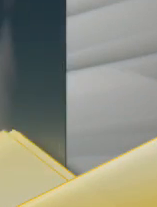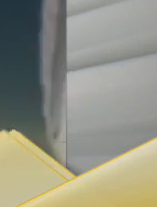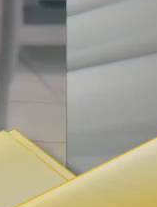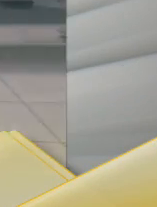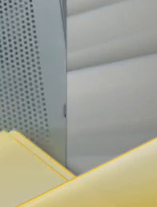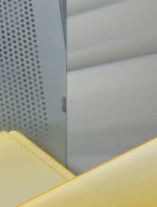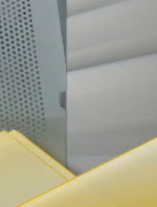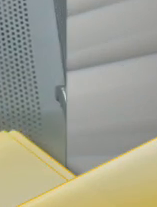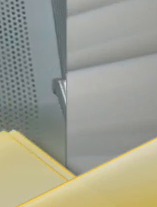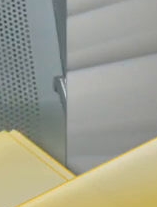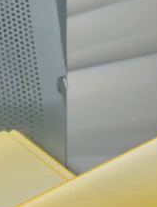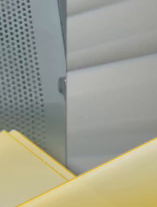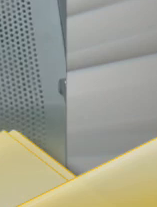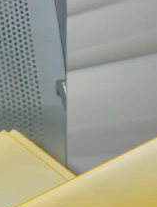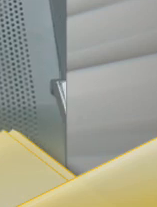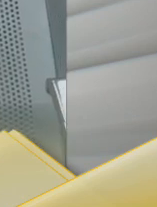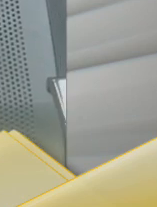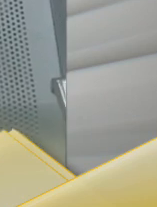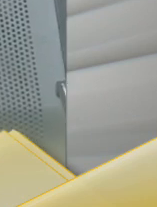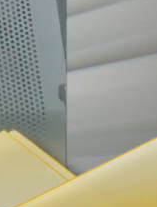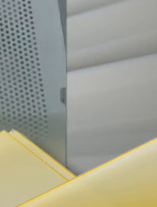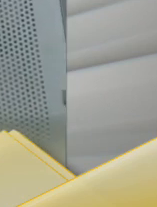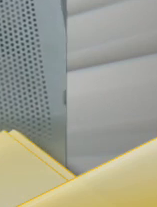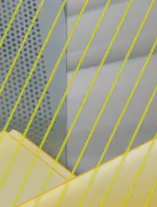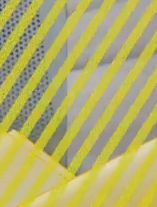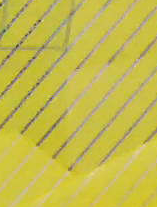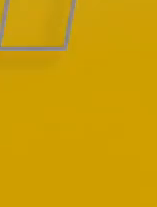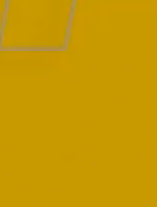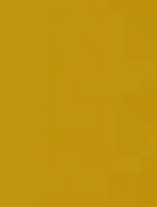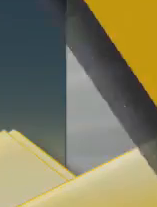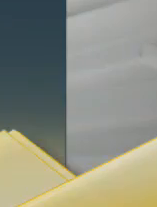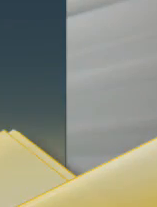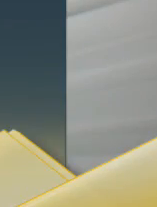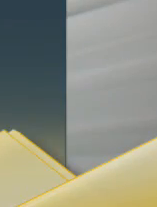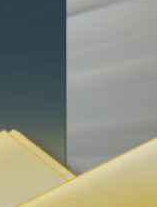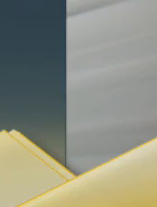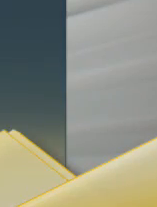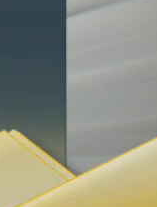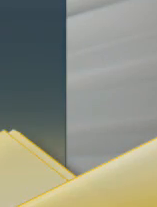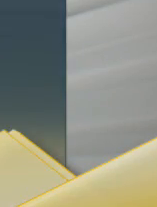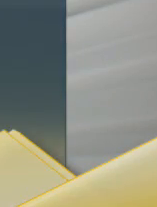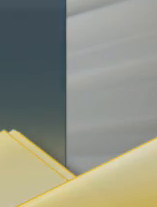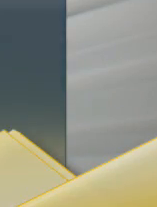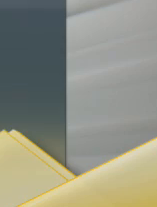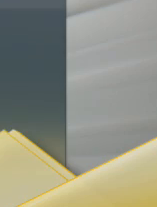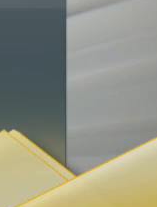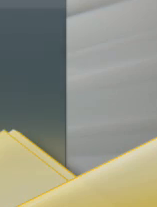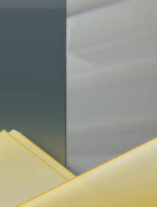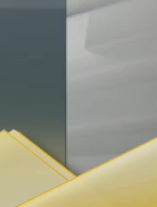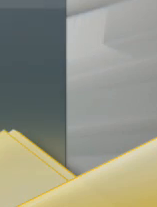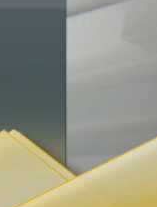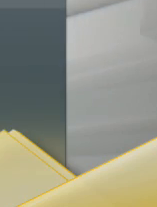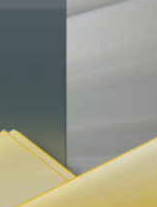bebé para la inscripción de nacimiento? Acá le explicaremos a detalle. Además, entérese cómo puede evitarse